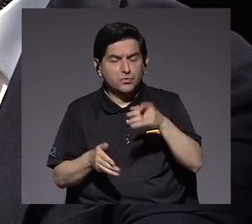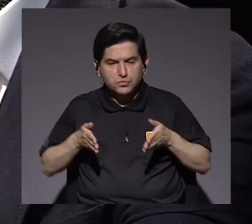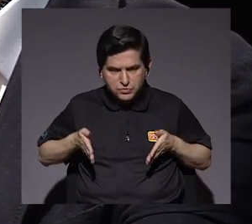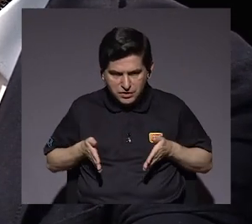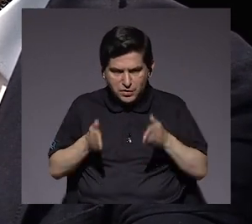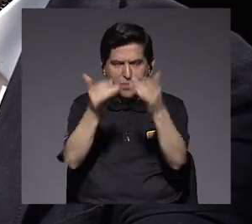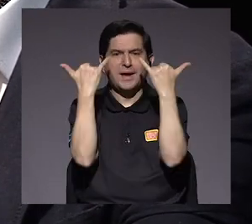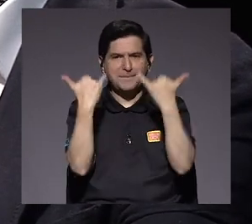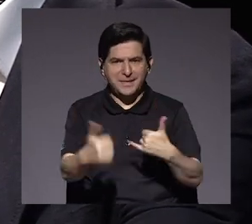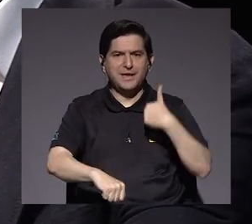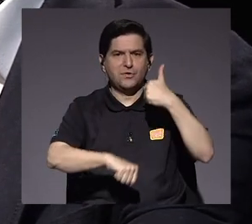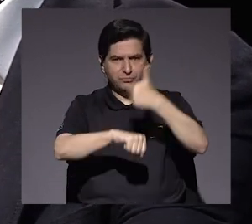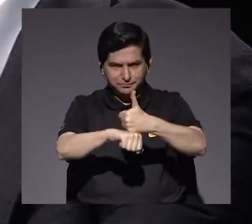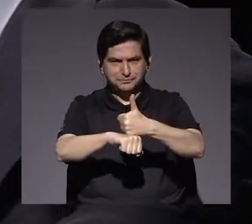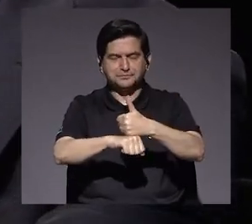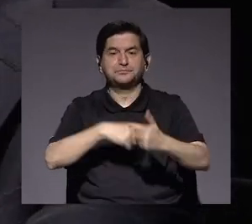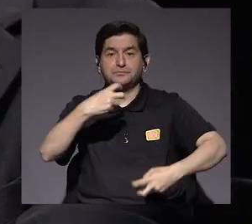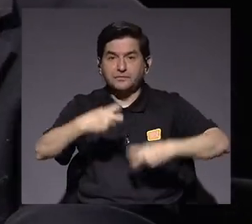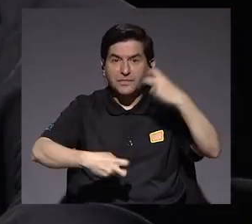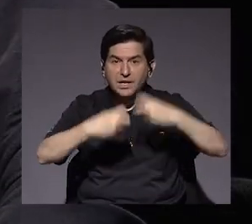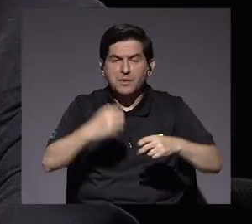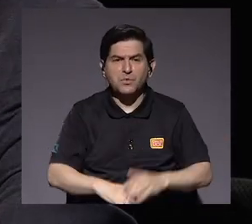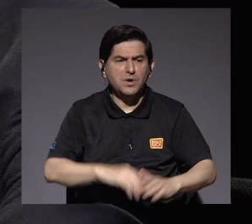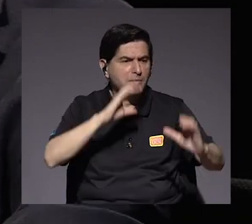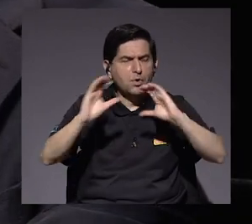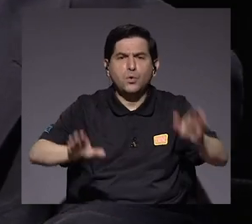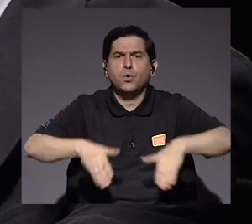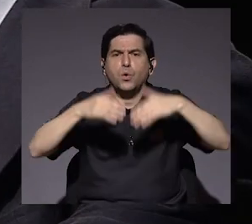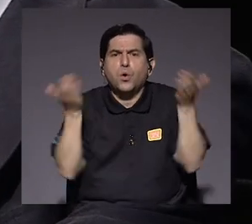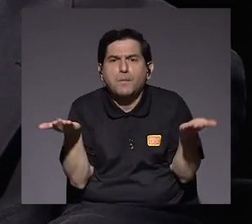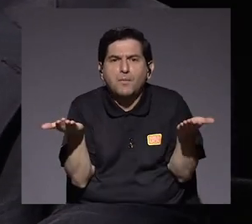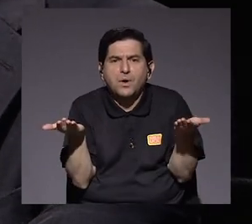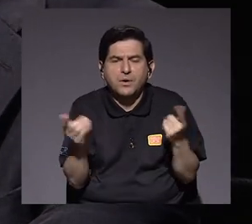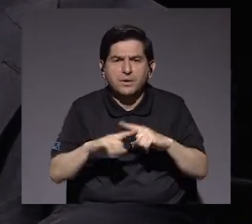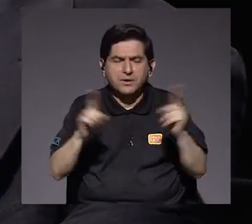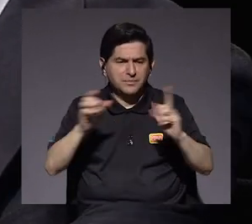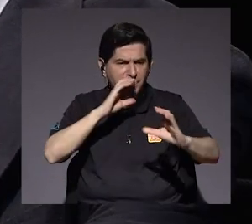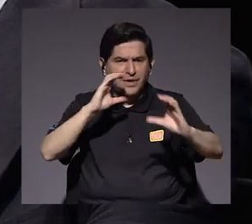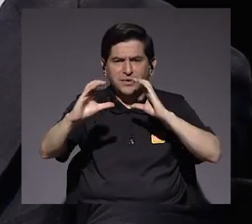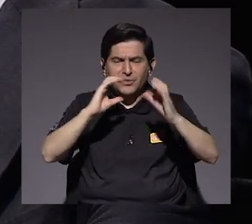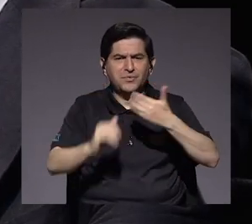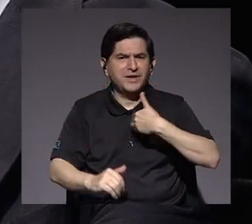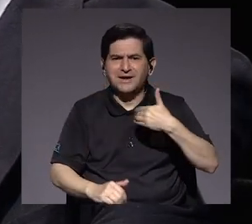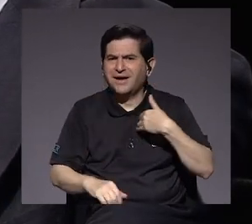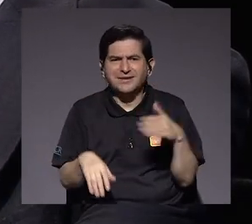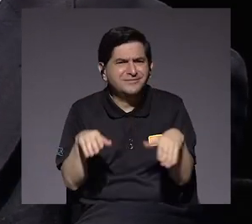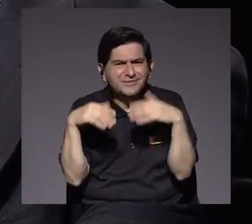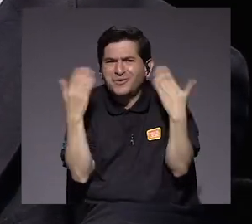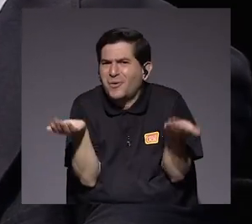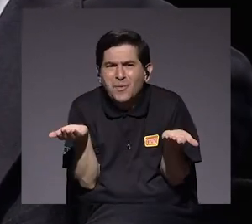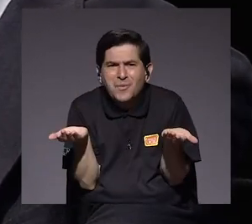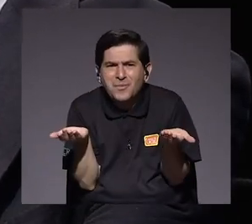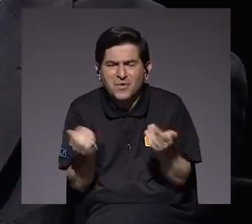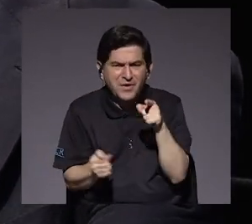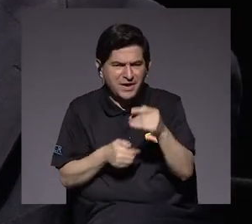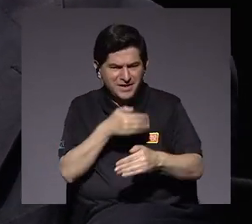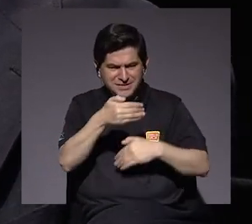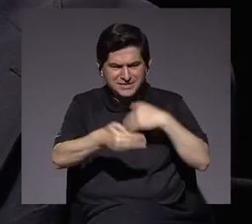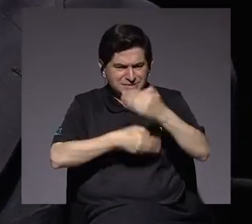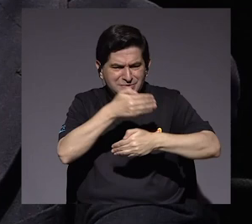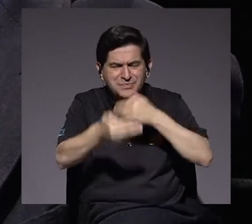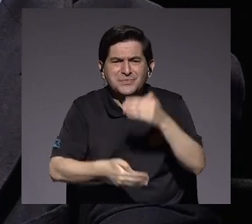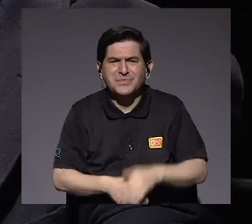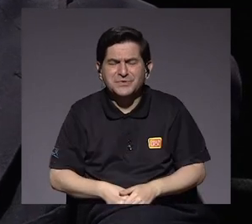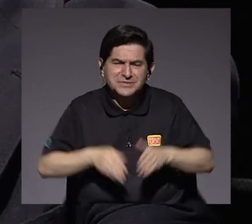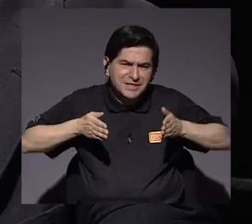ruta. Y el problema entonces es cómo la comunico, pero cómo comunicar aquello que no se tiene. Entonces esa hoja de ruta ha